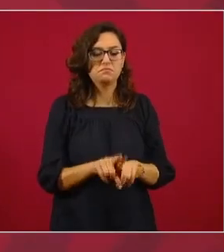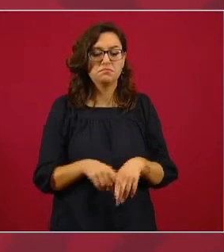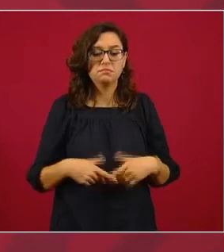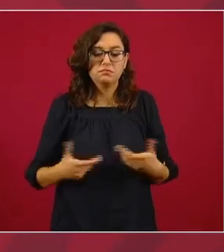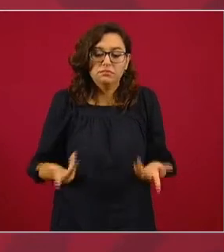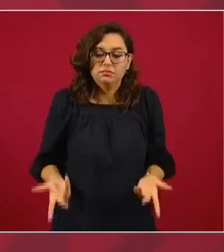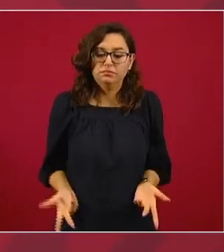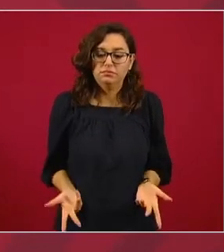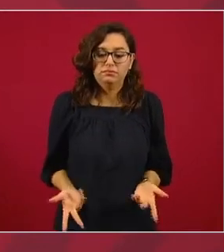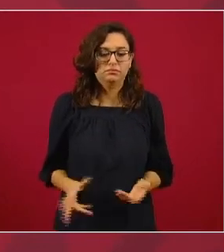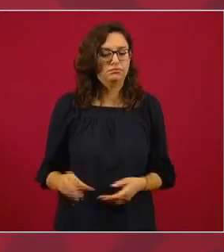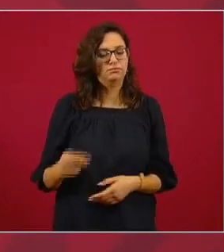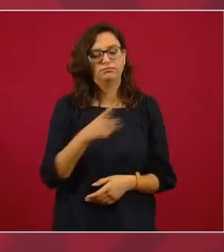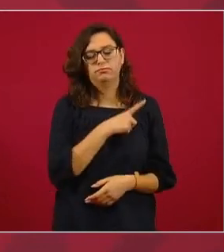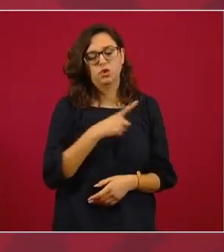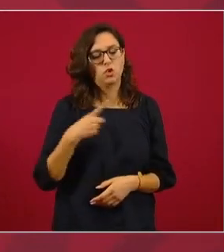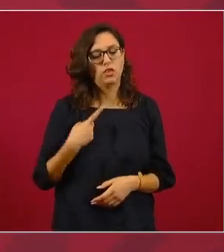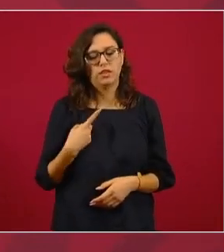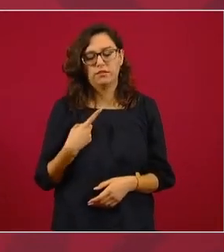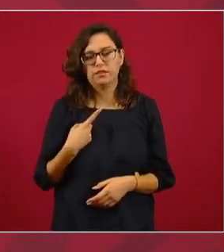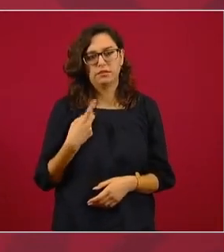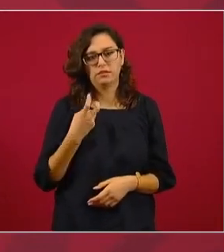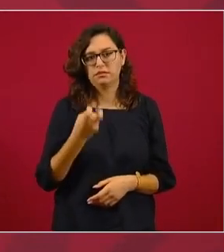Entonces, no debe de haber